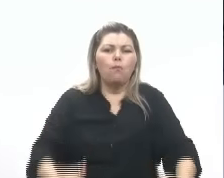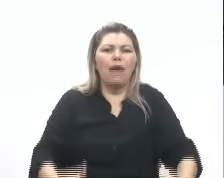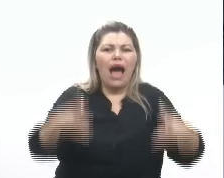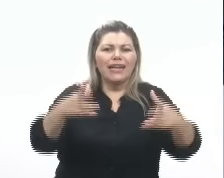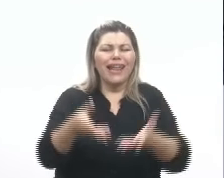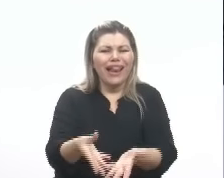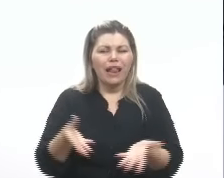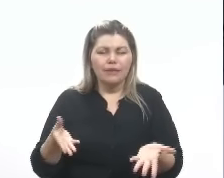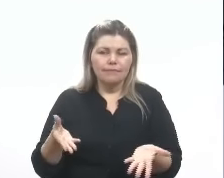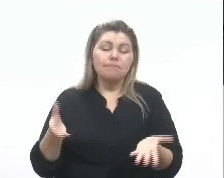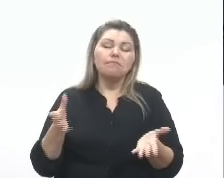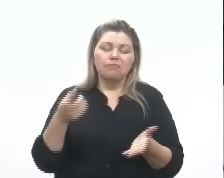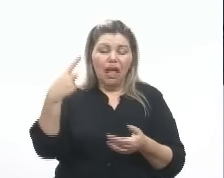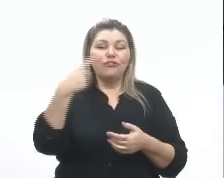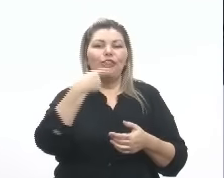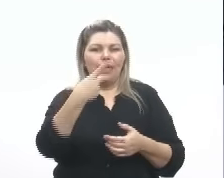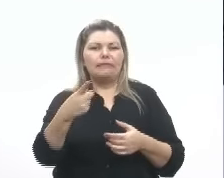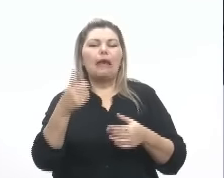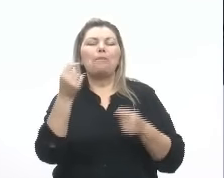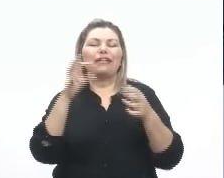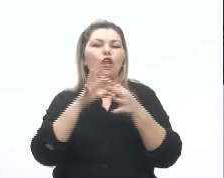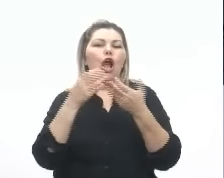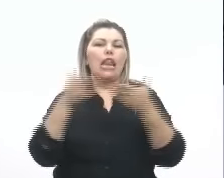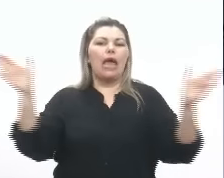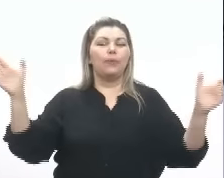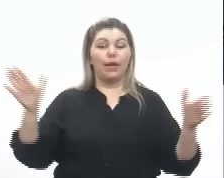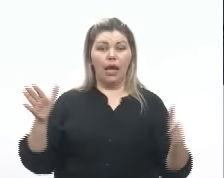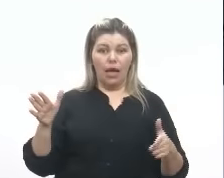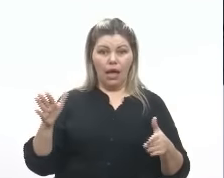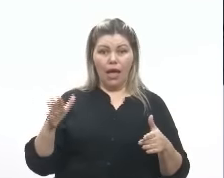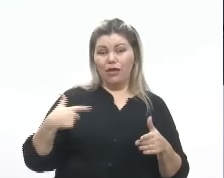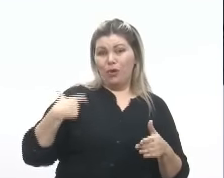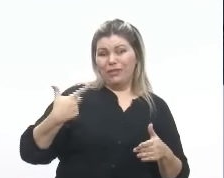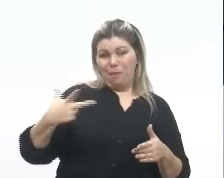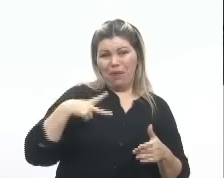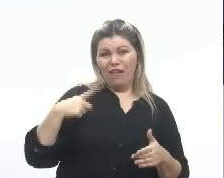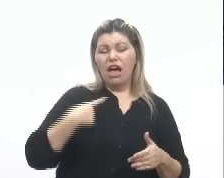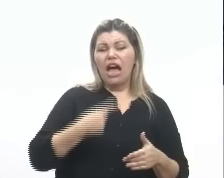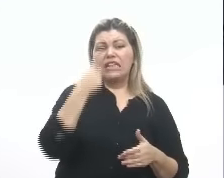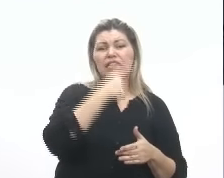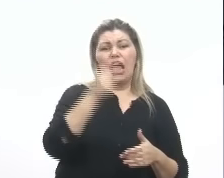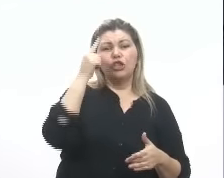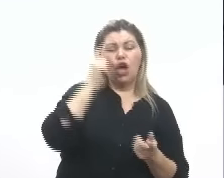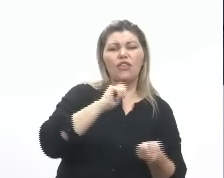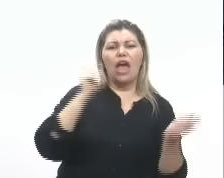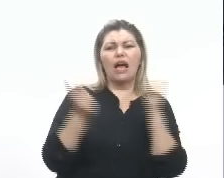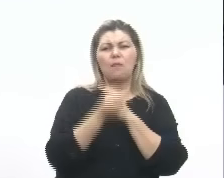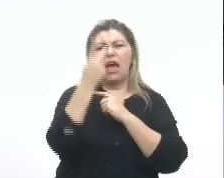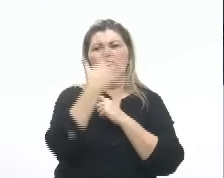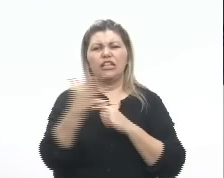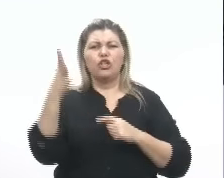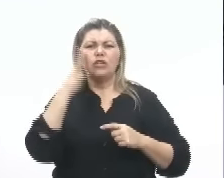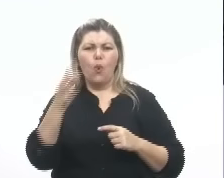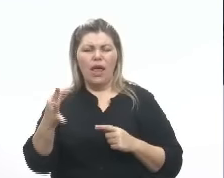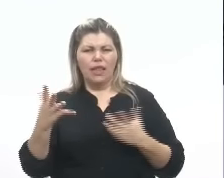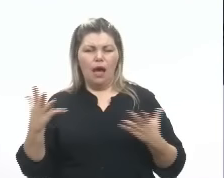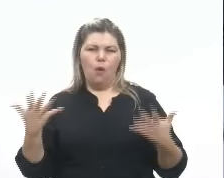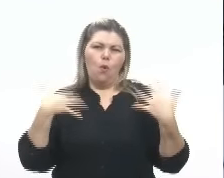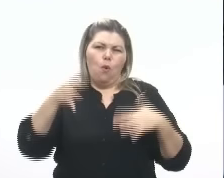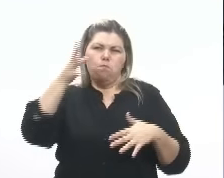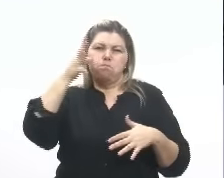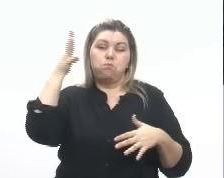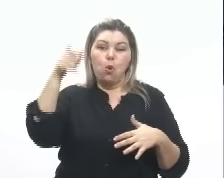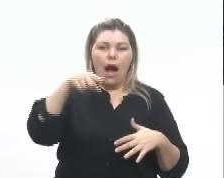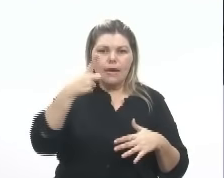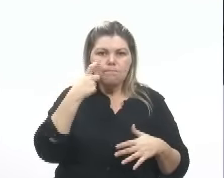Liberación de precio. Y las prepagas de 110 se fueron a 550. Dicen, las prepagas se fueron. Y ahí sí se